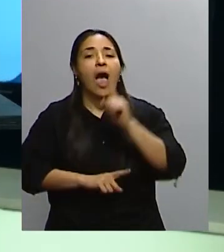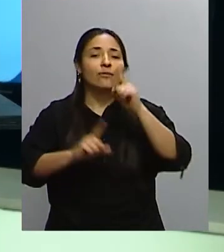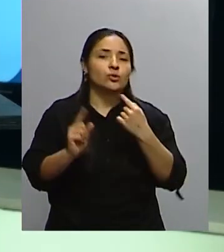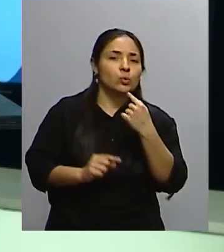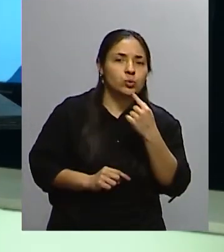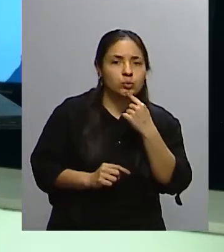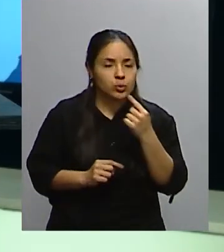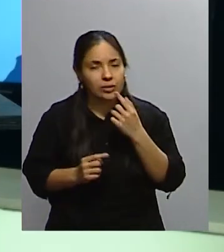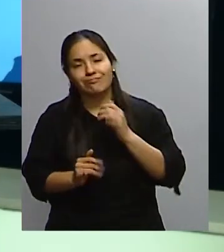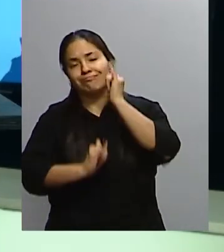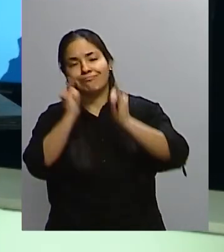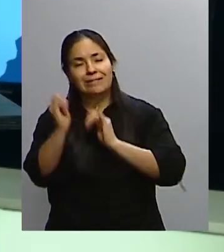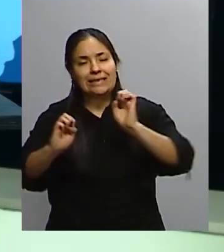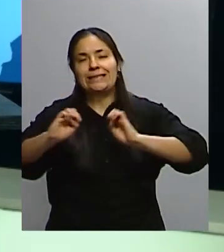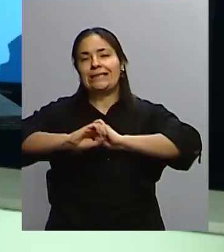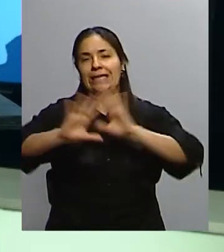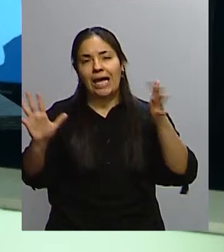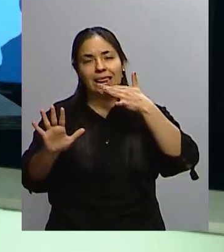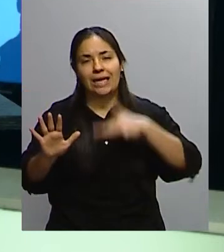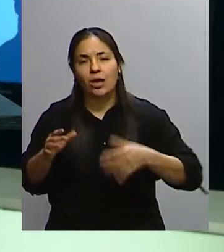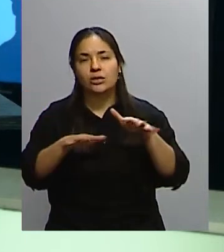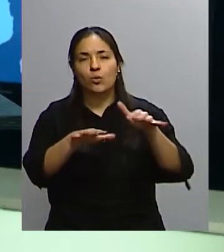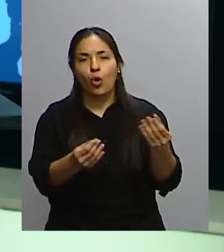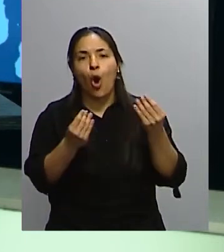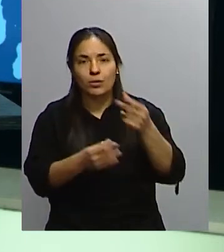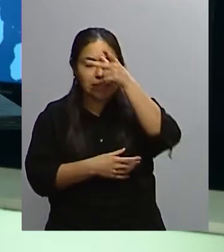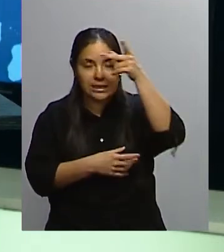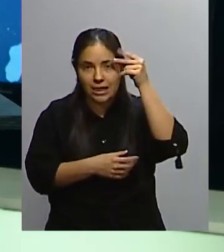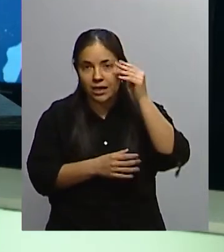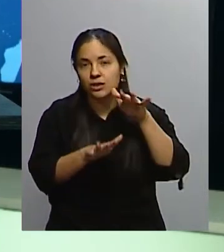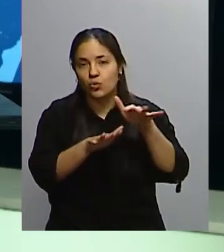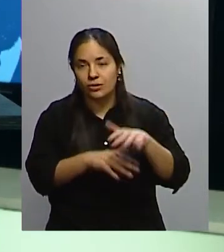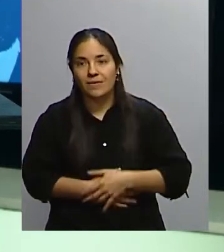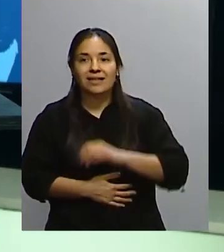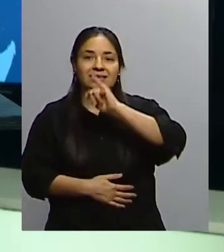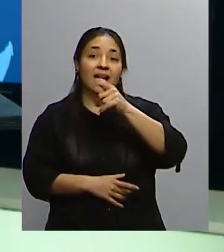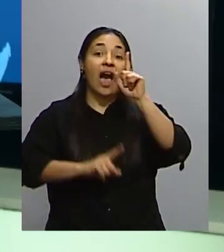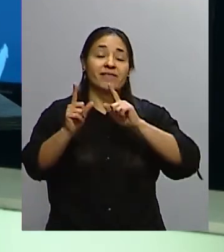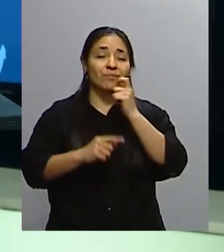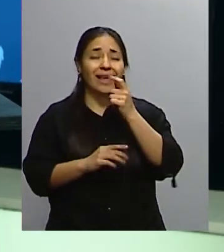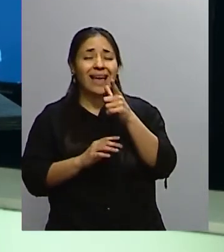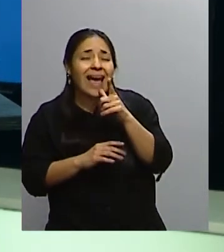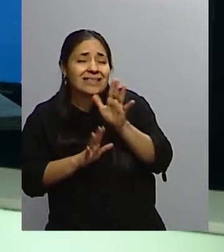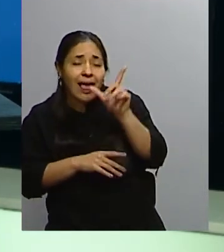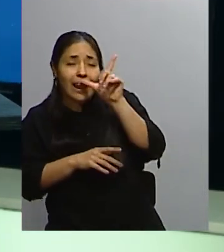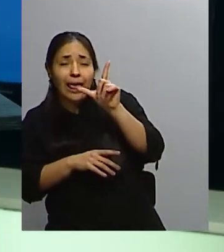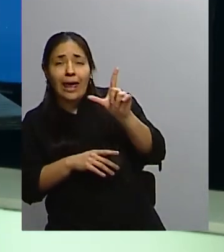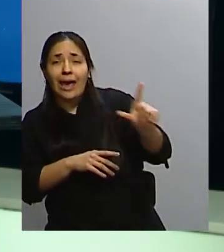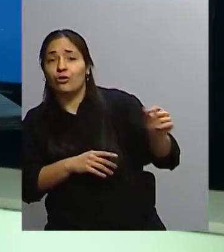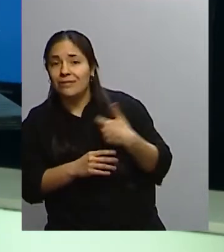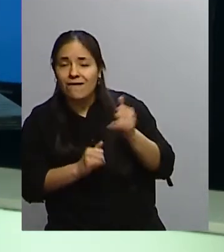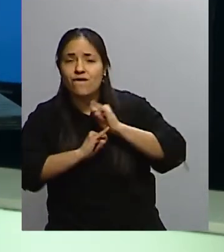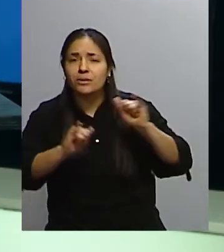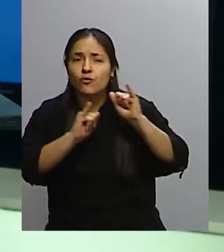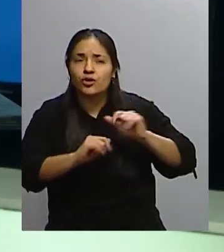tema para entenderlo mejor de lo que vive el pueblo mapuche en Chile. Así es, porque a veces estamos muy aislados y solamente nos llegan porciones de información, así